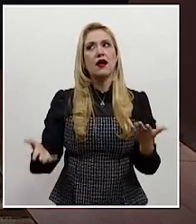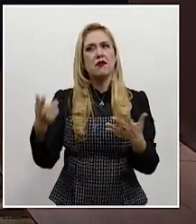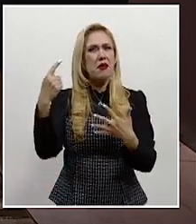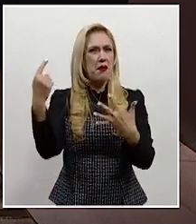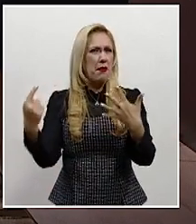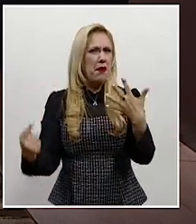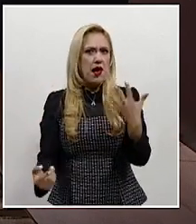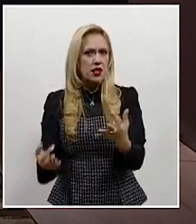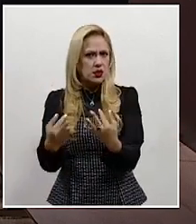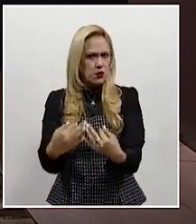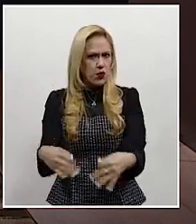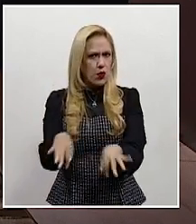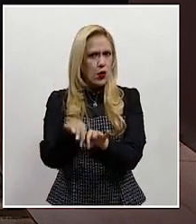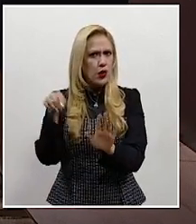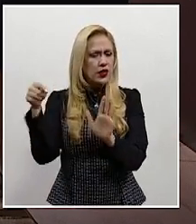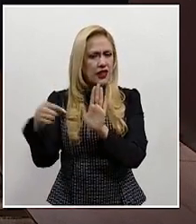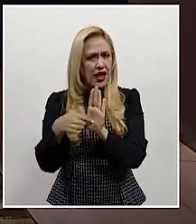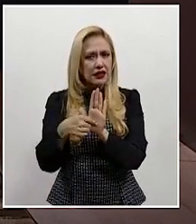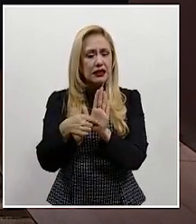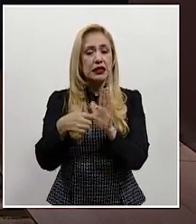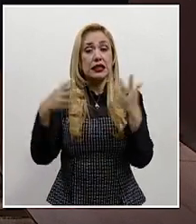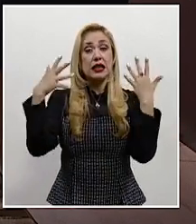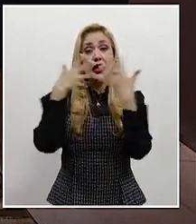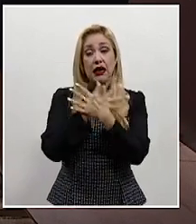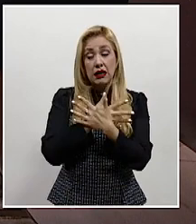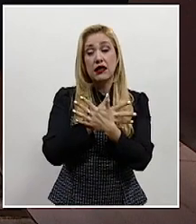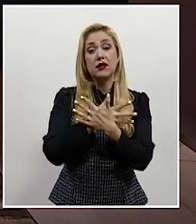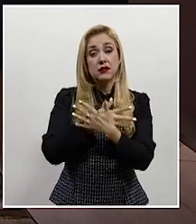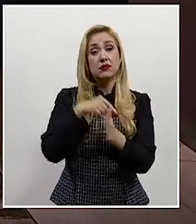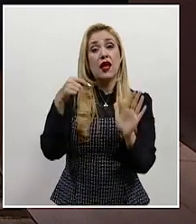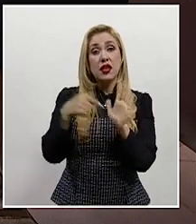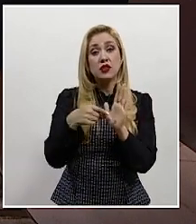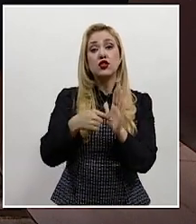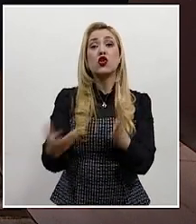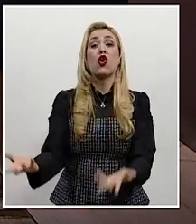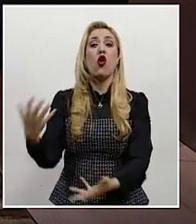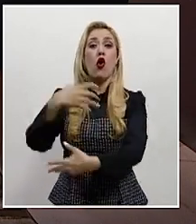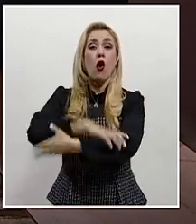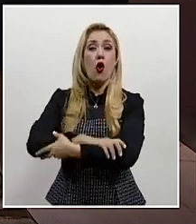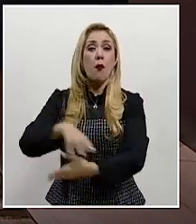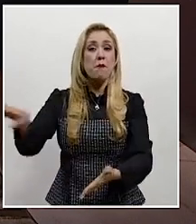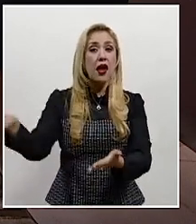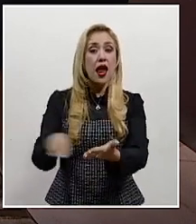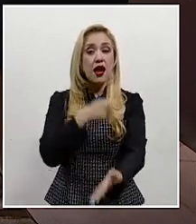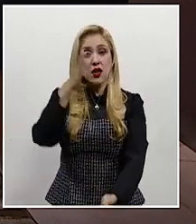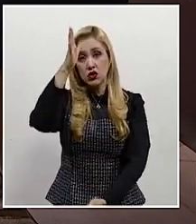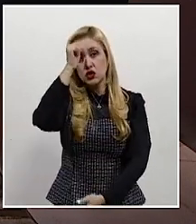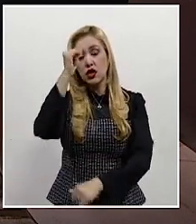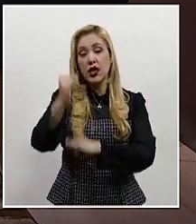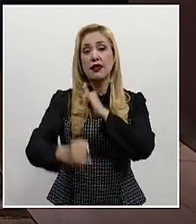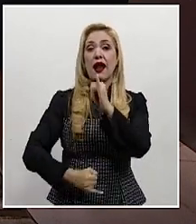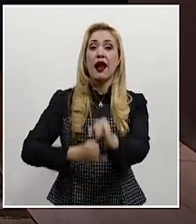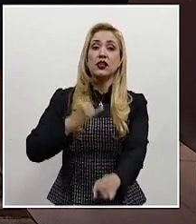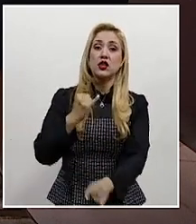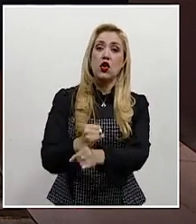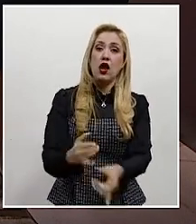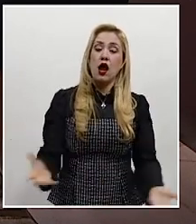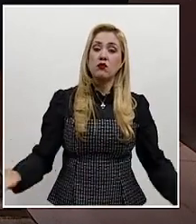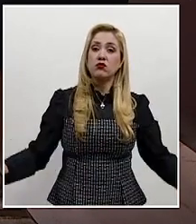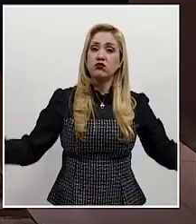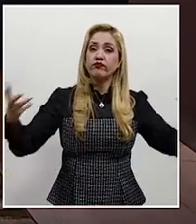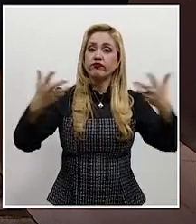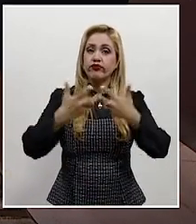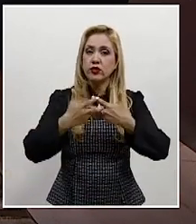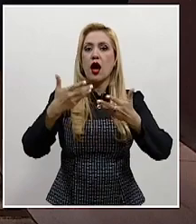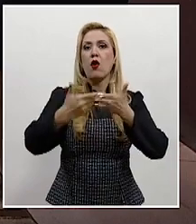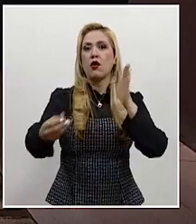sumamente importante reconocer que estos convenios internacionales que ya forman parte de la